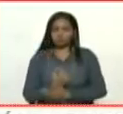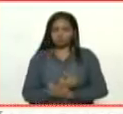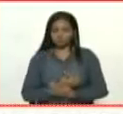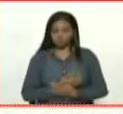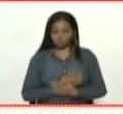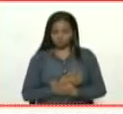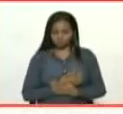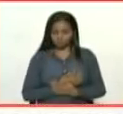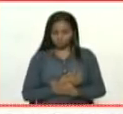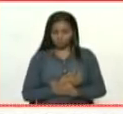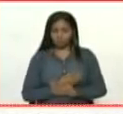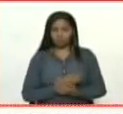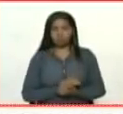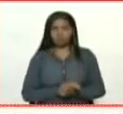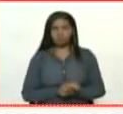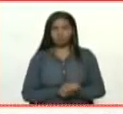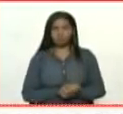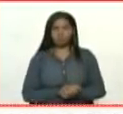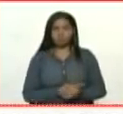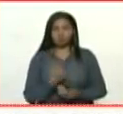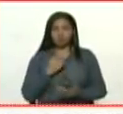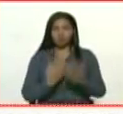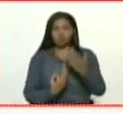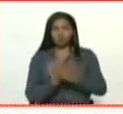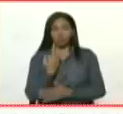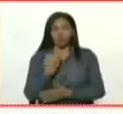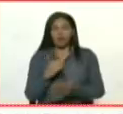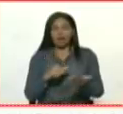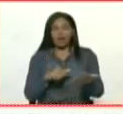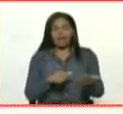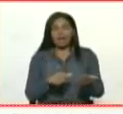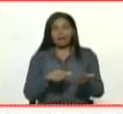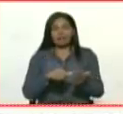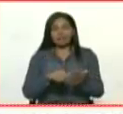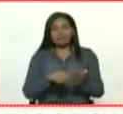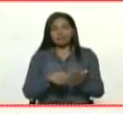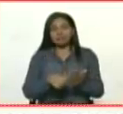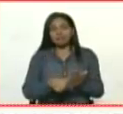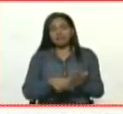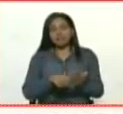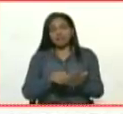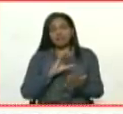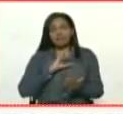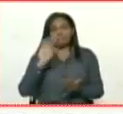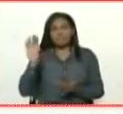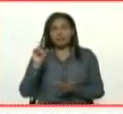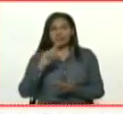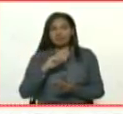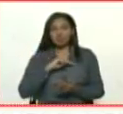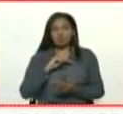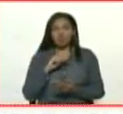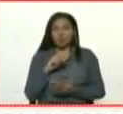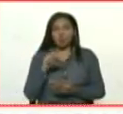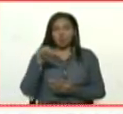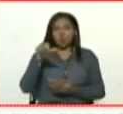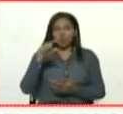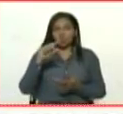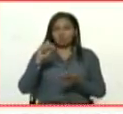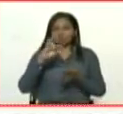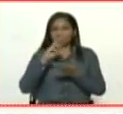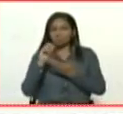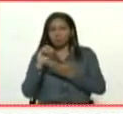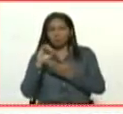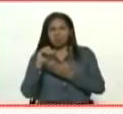yo fundé el carnet de la patria 2016, nadie hablaba de código QR en el